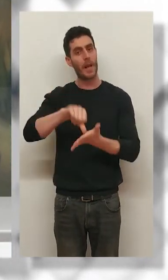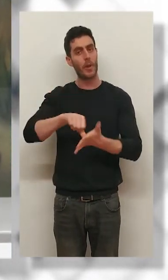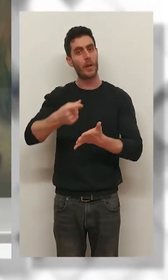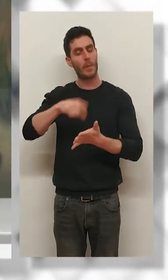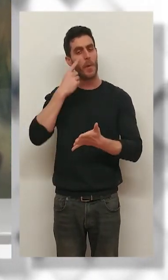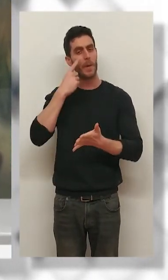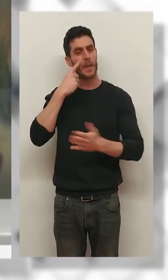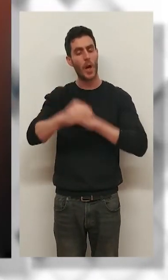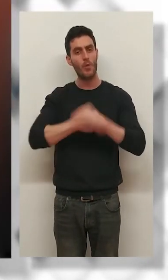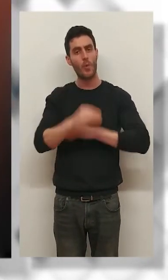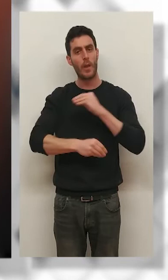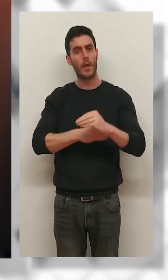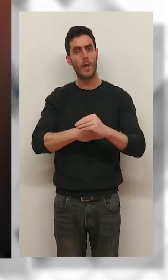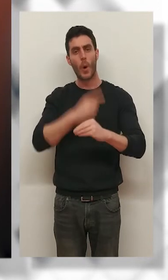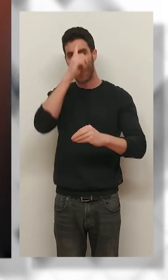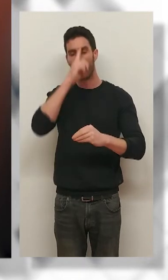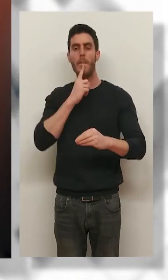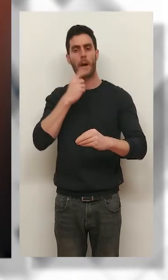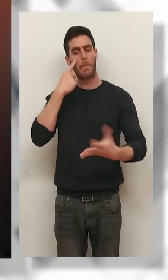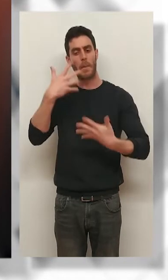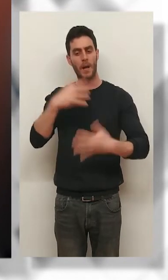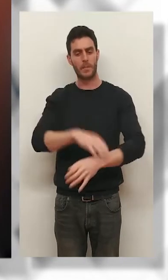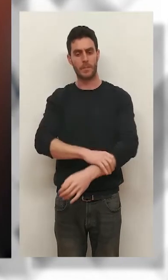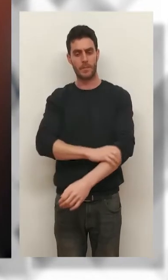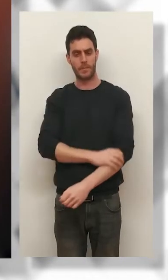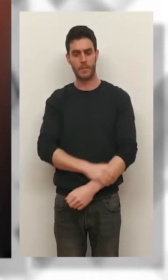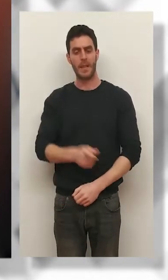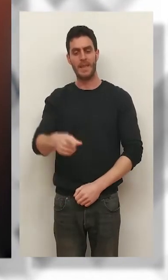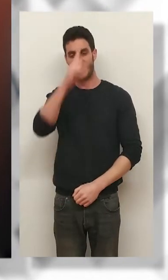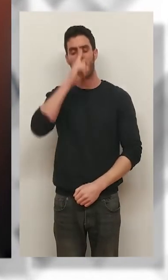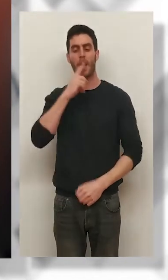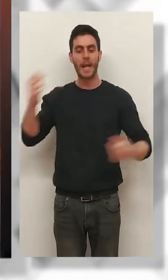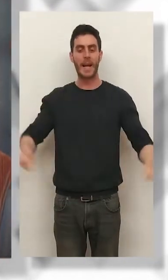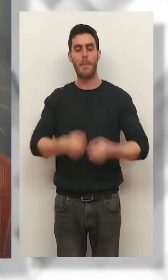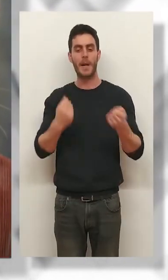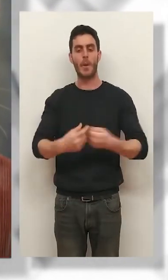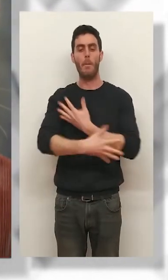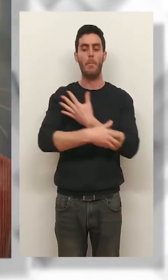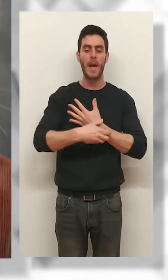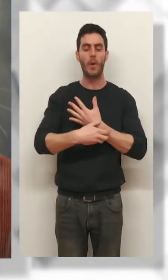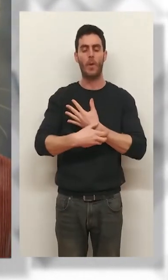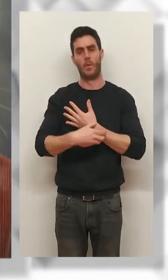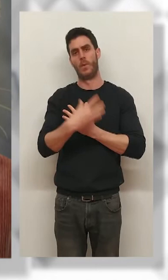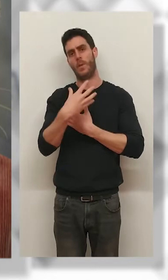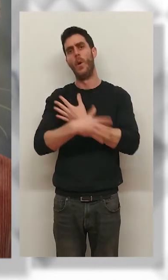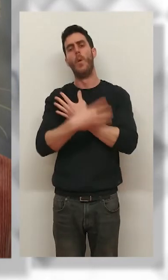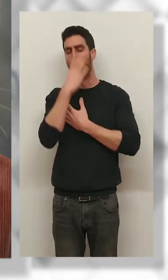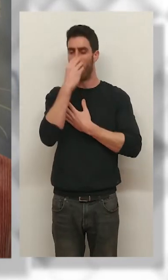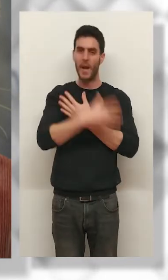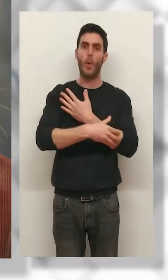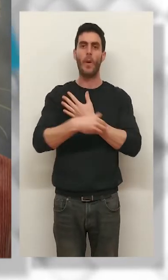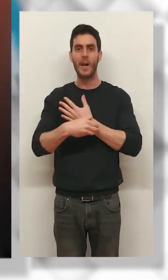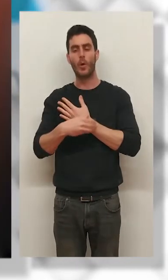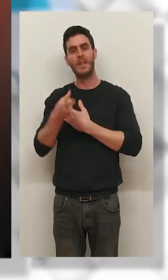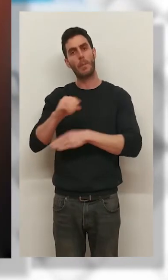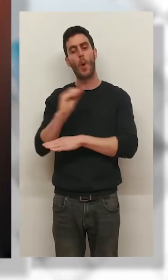imagen. Esta es la imagen de la campaña. Un perro, un gato y un hurón emulando el título de ese clásico de Martin